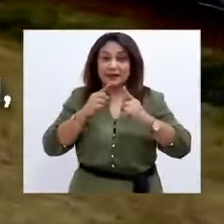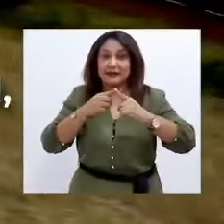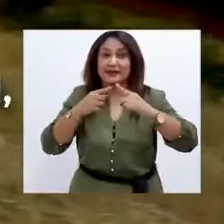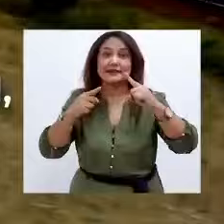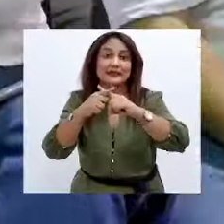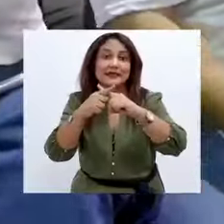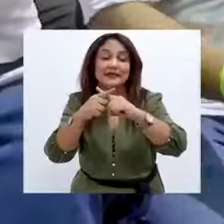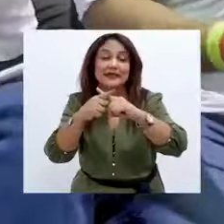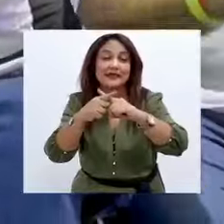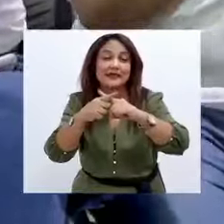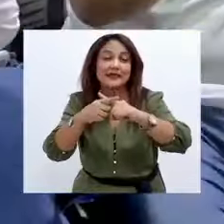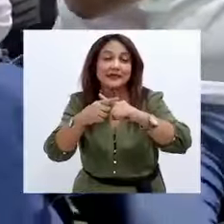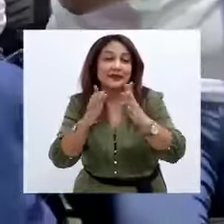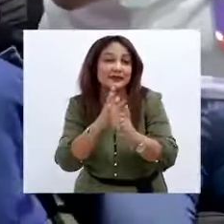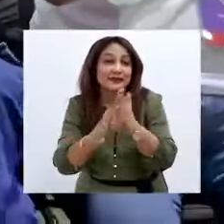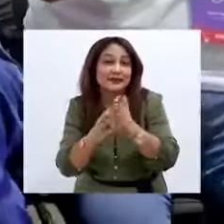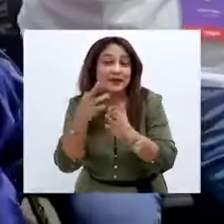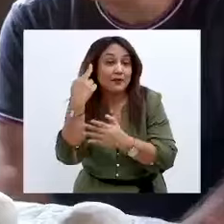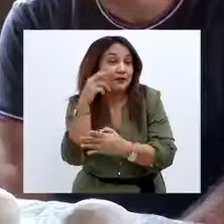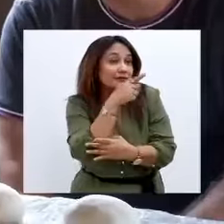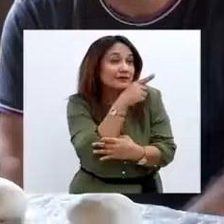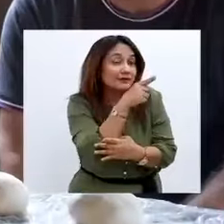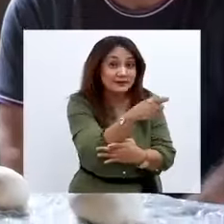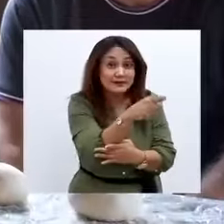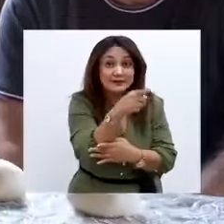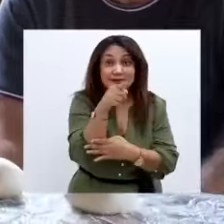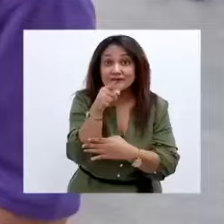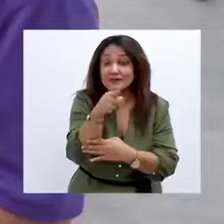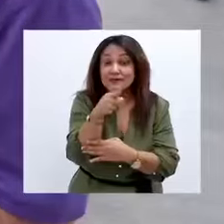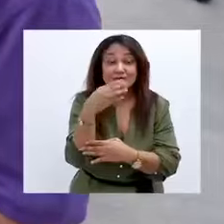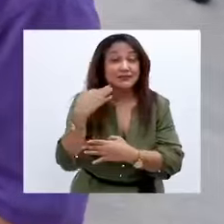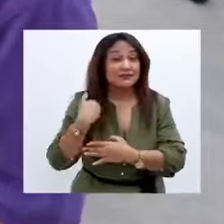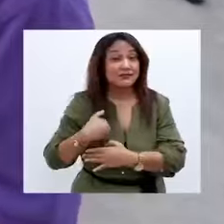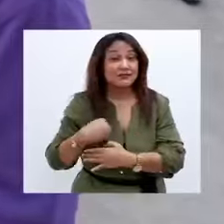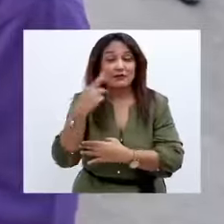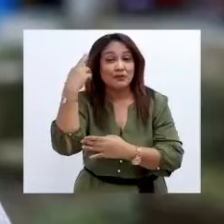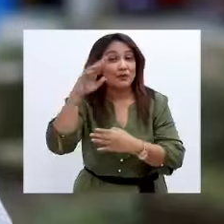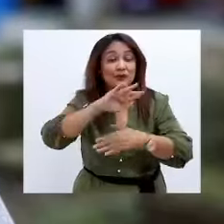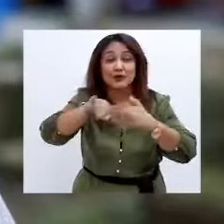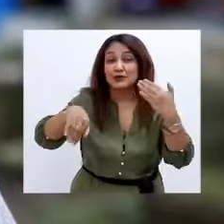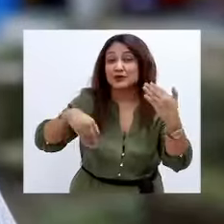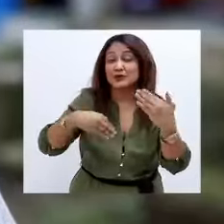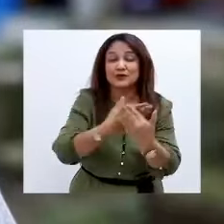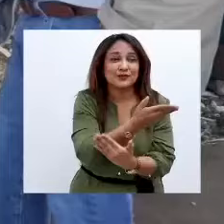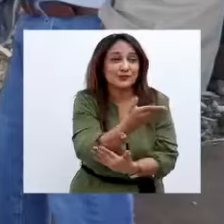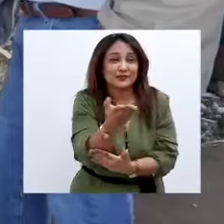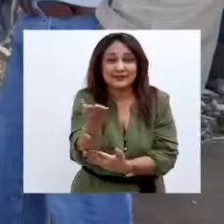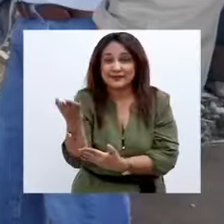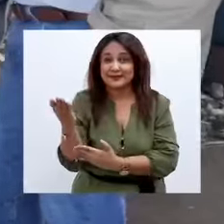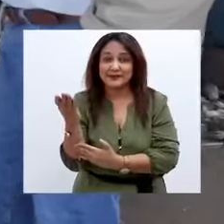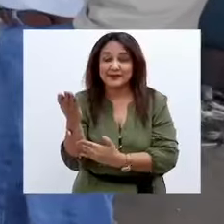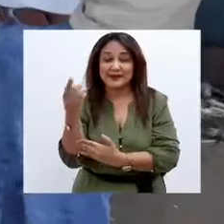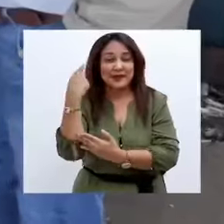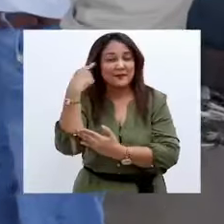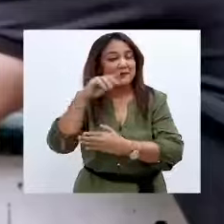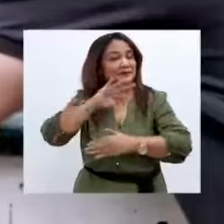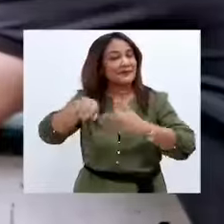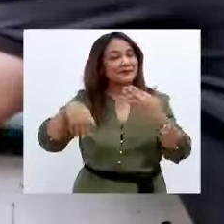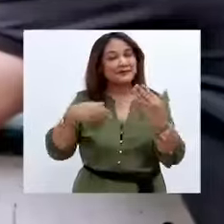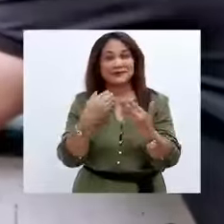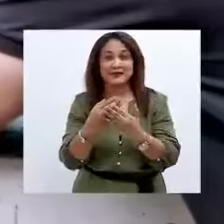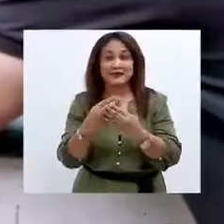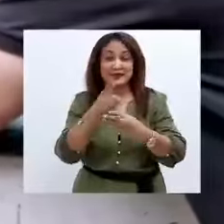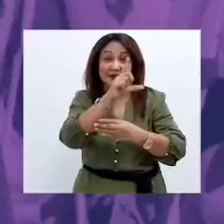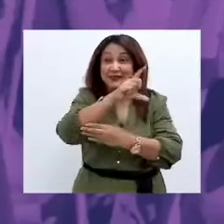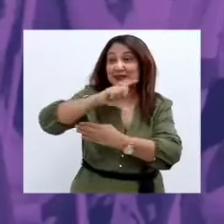con el Tren Panamá David, es por todos ellos, es por ella, por él, por ti, es por todos